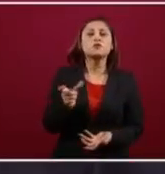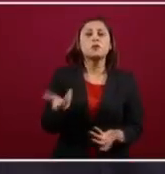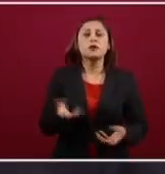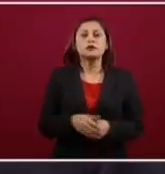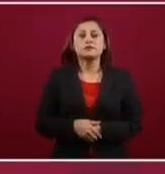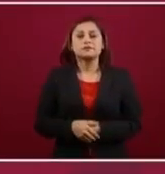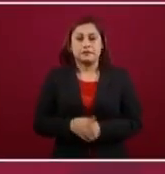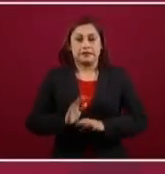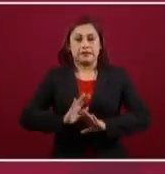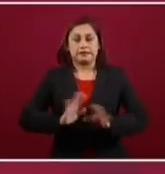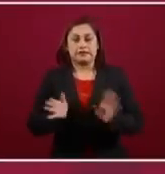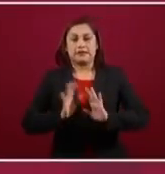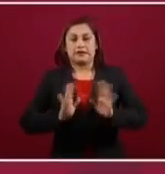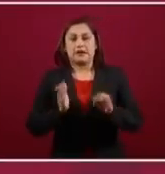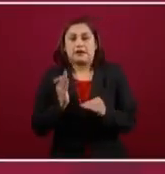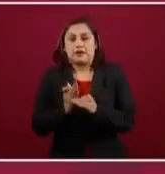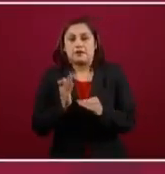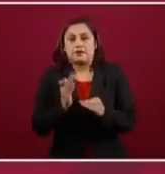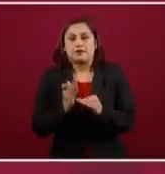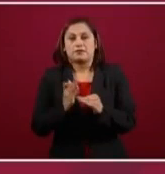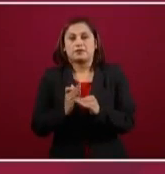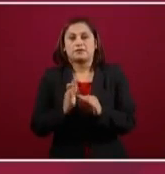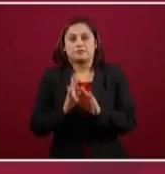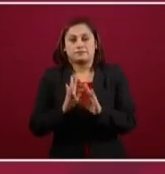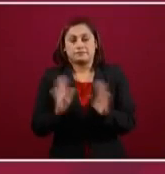Pues ya se soltó.